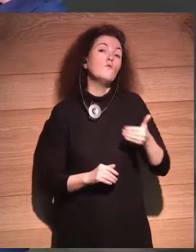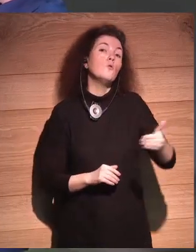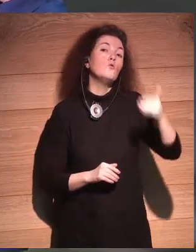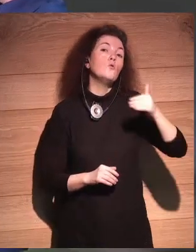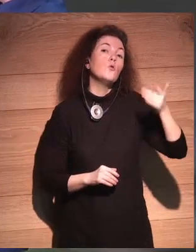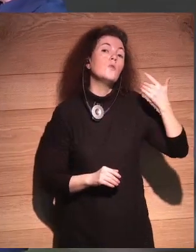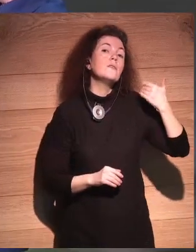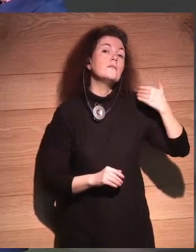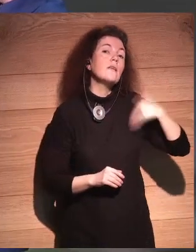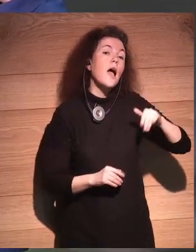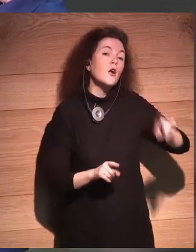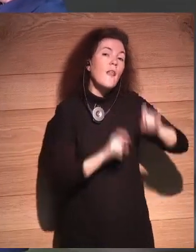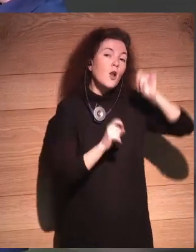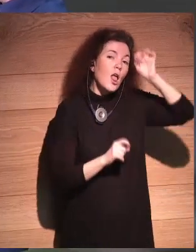conocimientos,